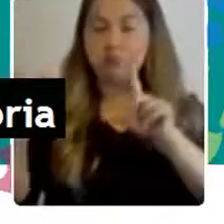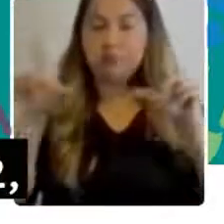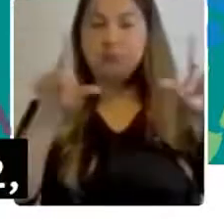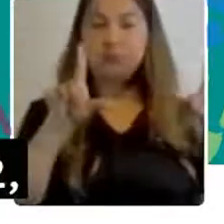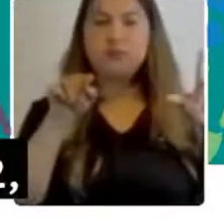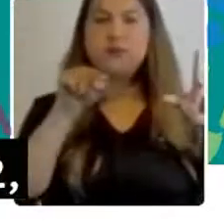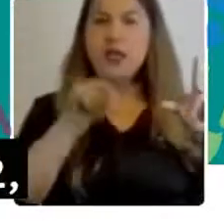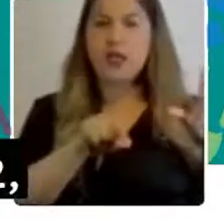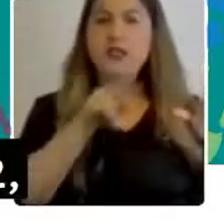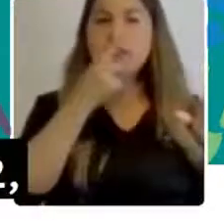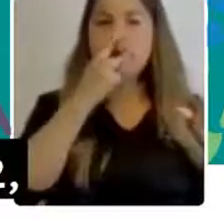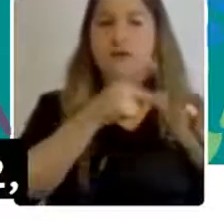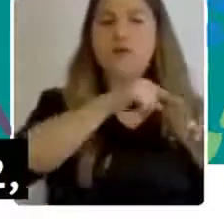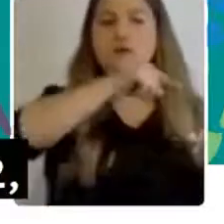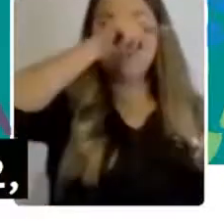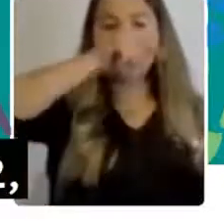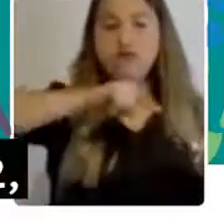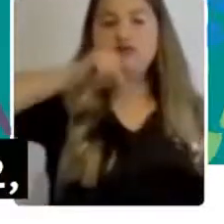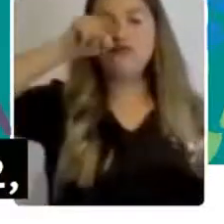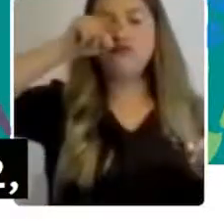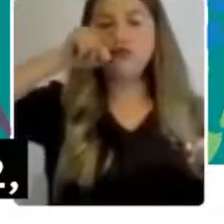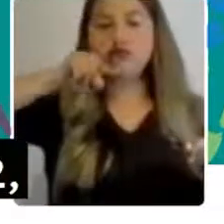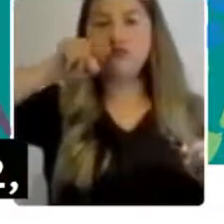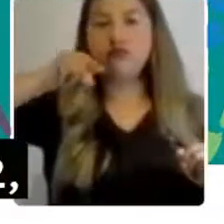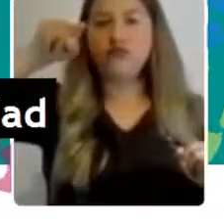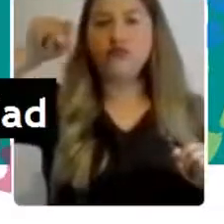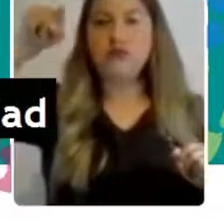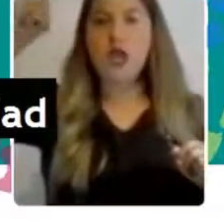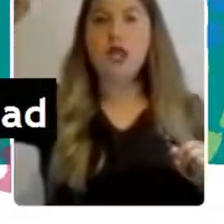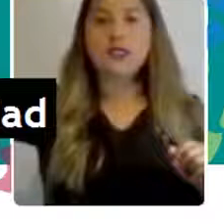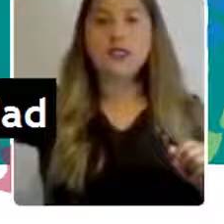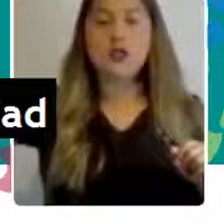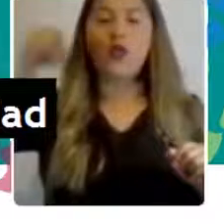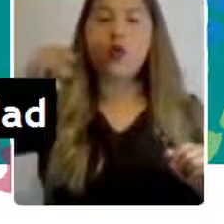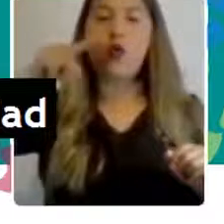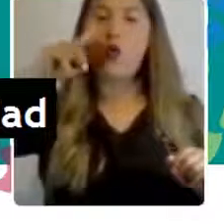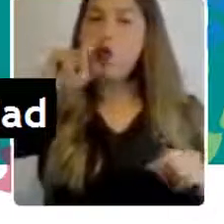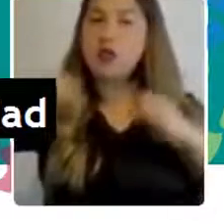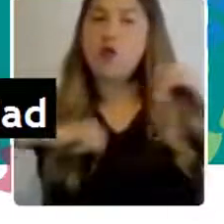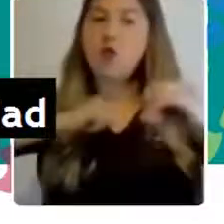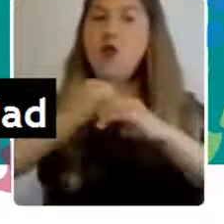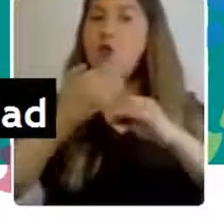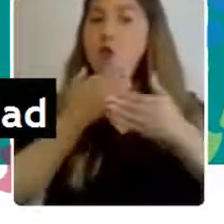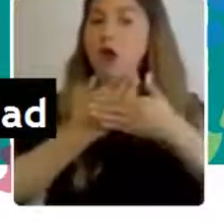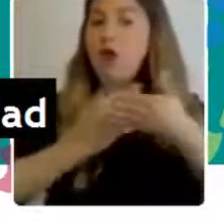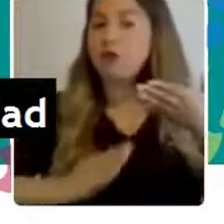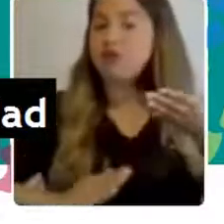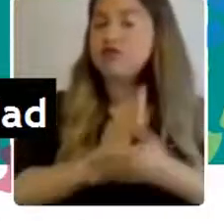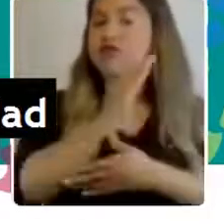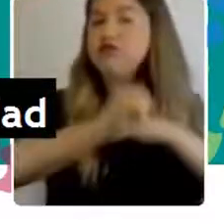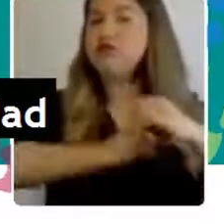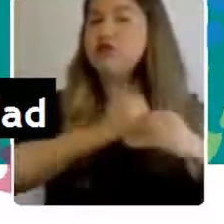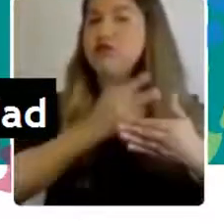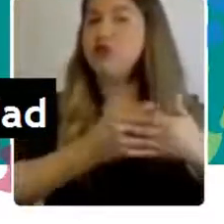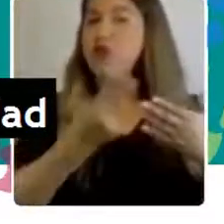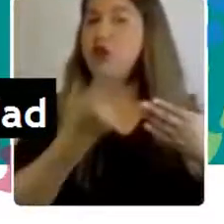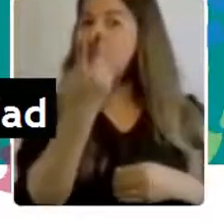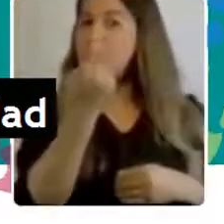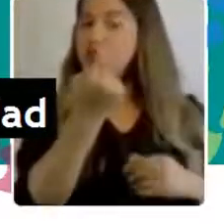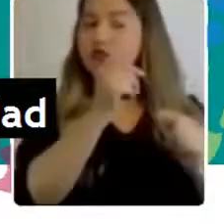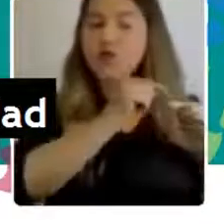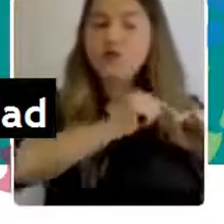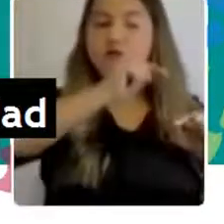años, a partir principalmente del año 2012. Se ha aumentado notablemente la cantidad